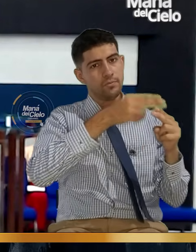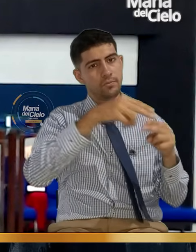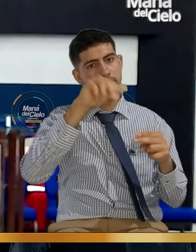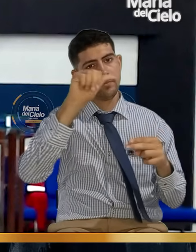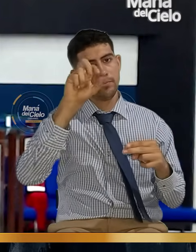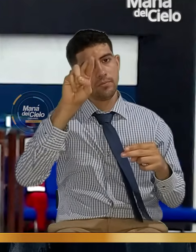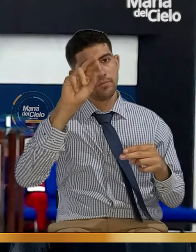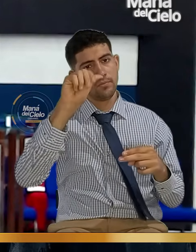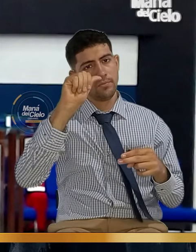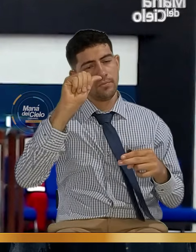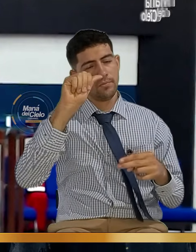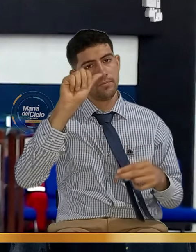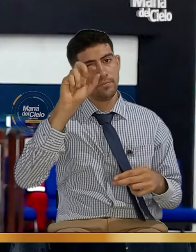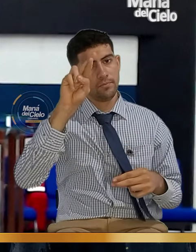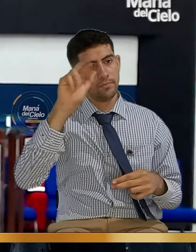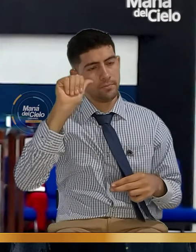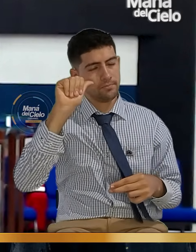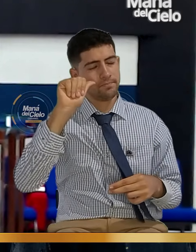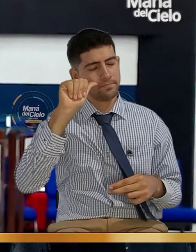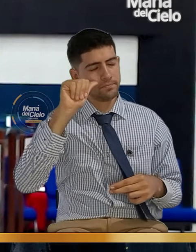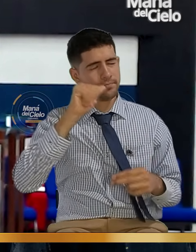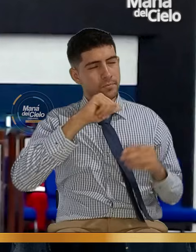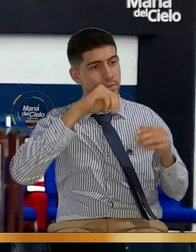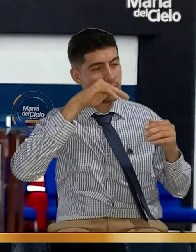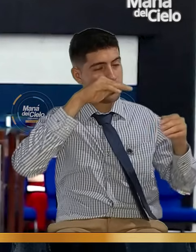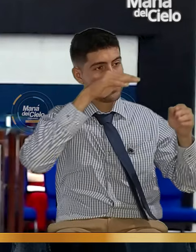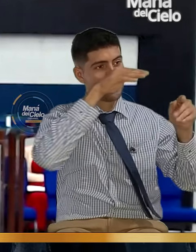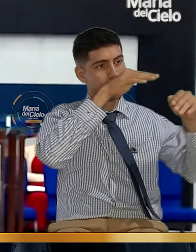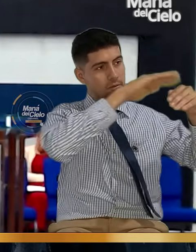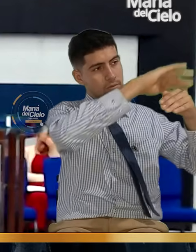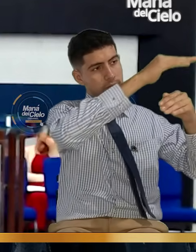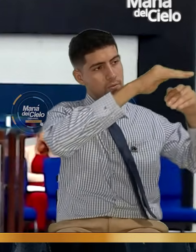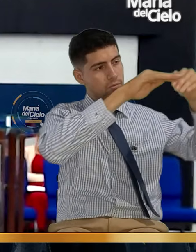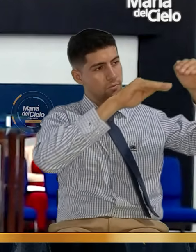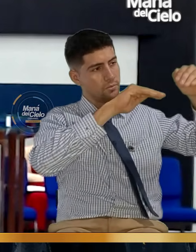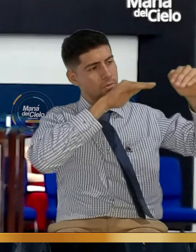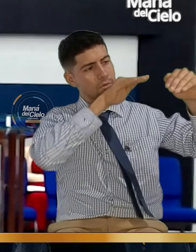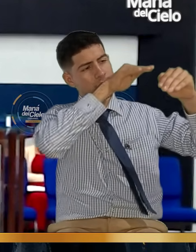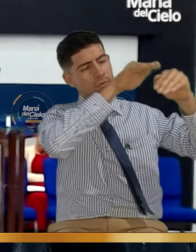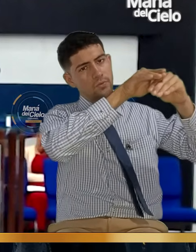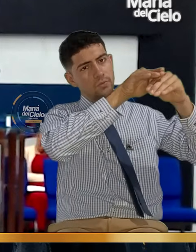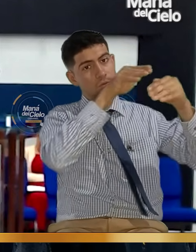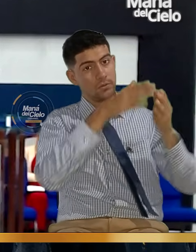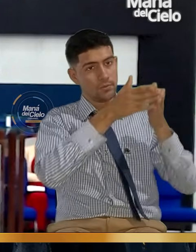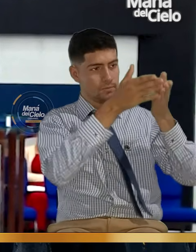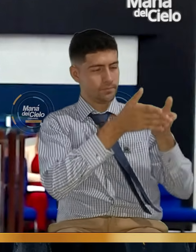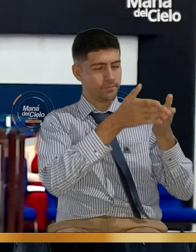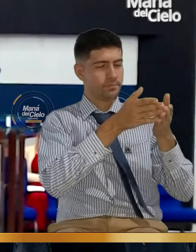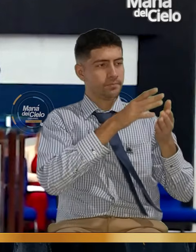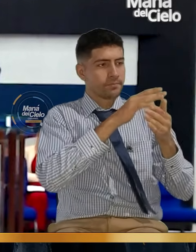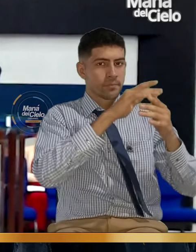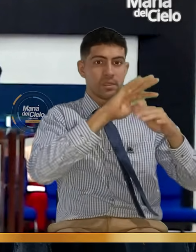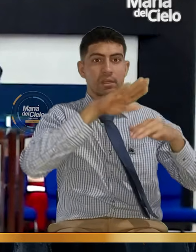Dios. Imagínense, porque a veces el hombre quiere llegar a Dios por su propio medio y no se puede. Déjeme que